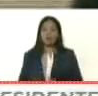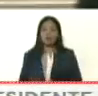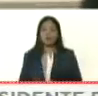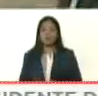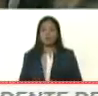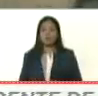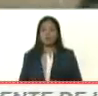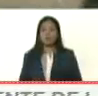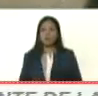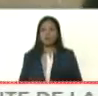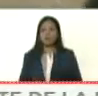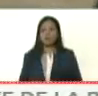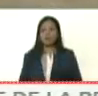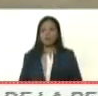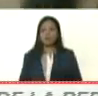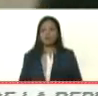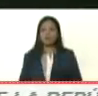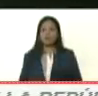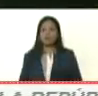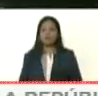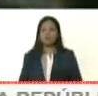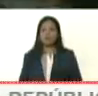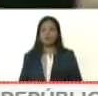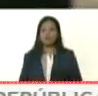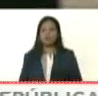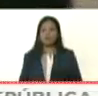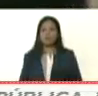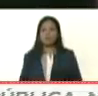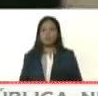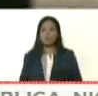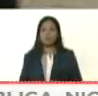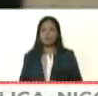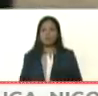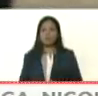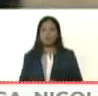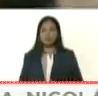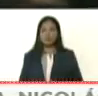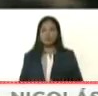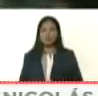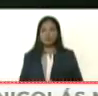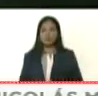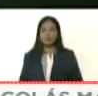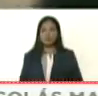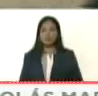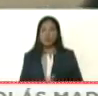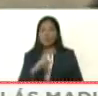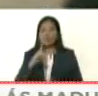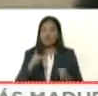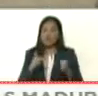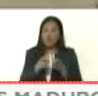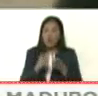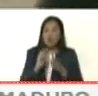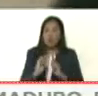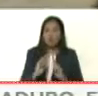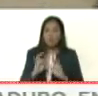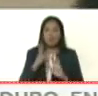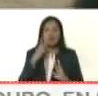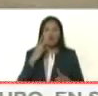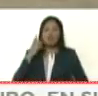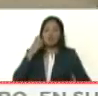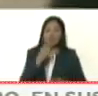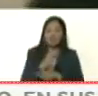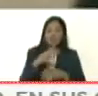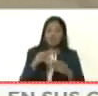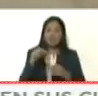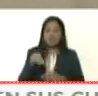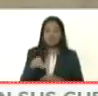corrupción. Todos estos aviones, me llegó la información hoy donde decía, se quedaron cortos, te quedaste corto en la denuncia de que el